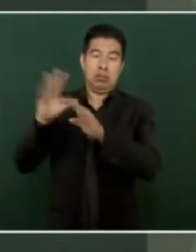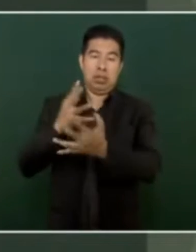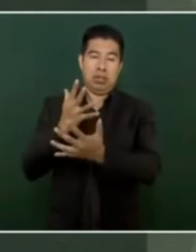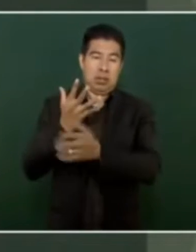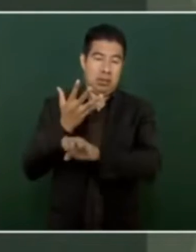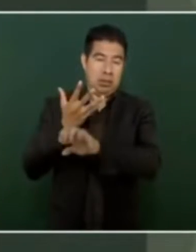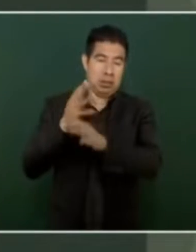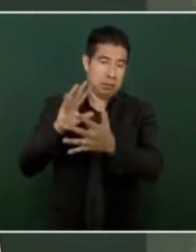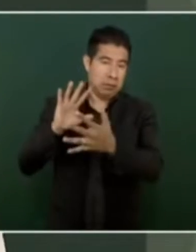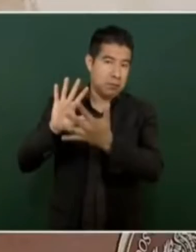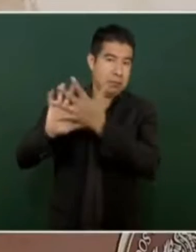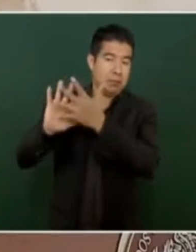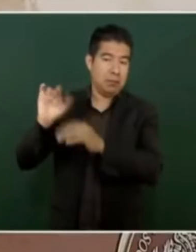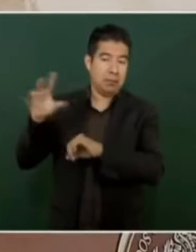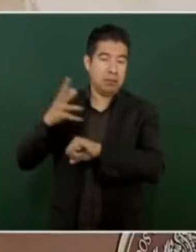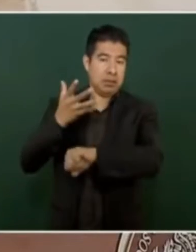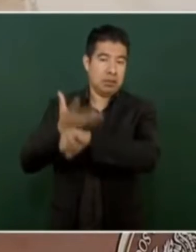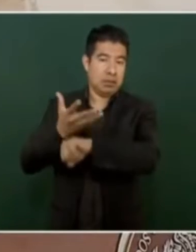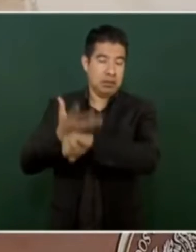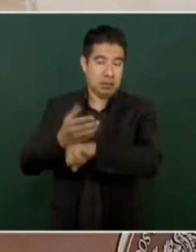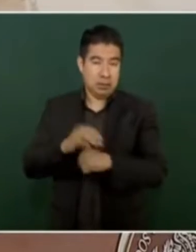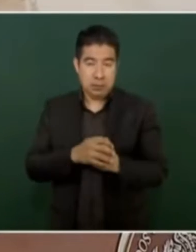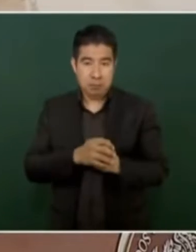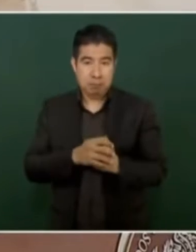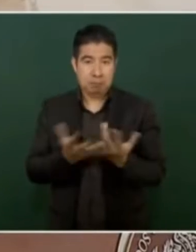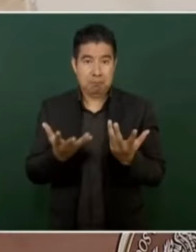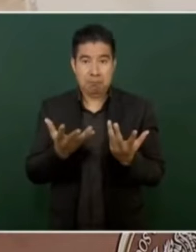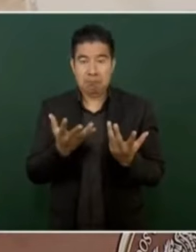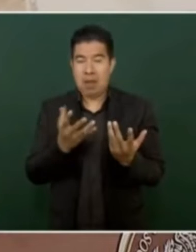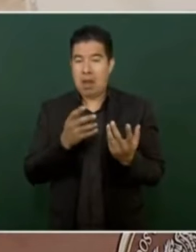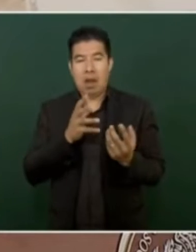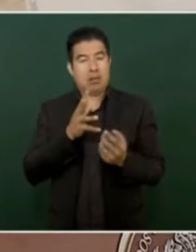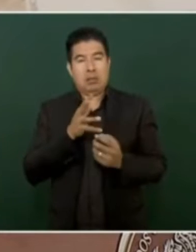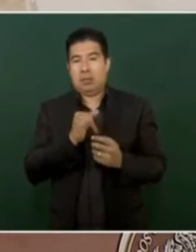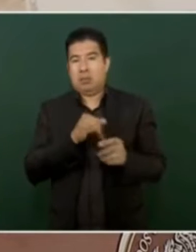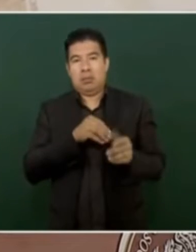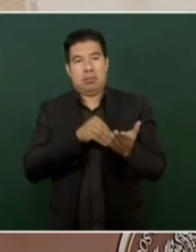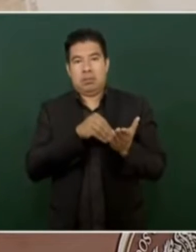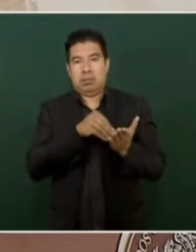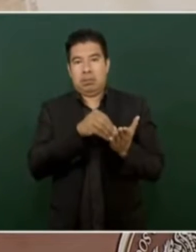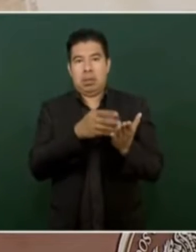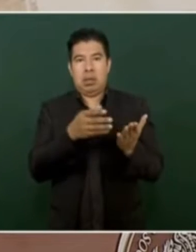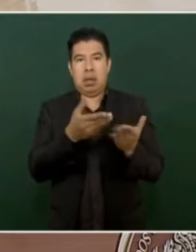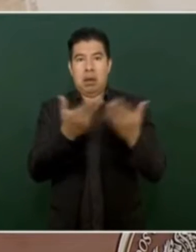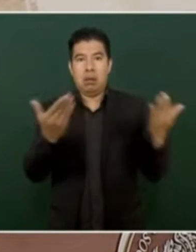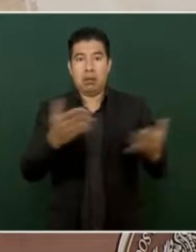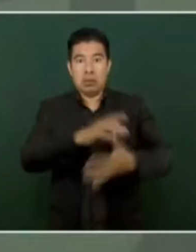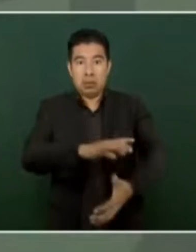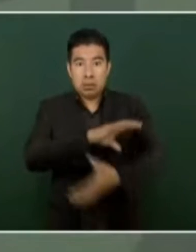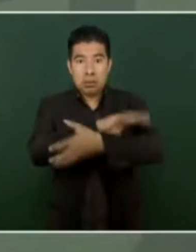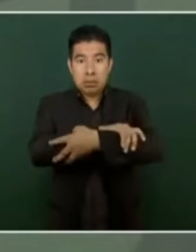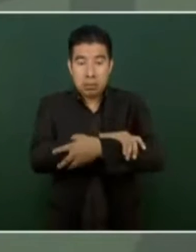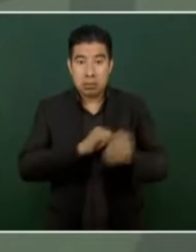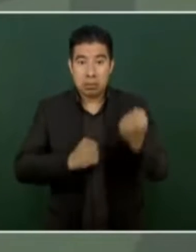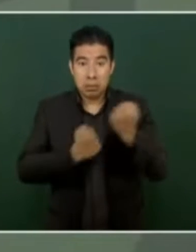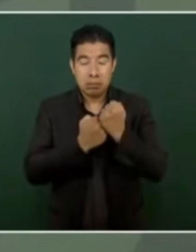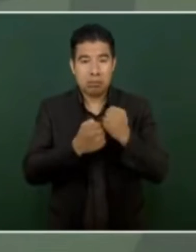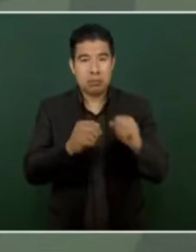sucedía en todos los casos. Entonces ya no hay ese contubernio. Entonces por